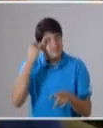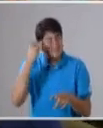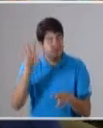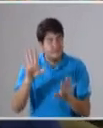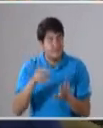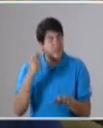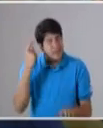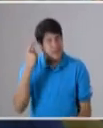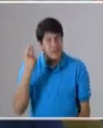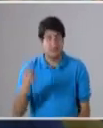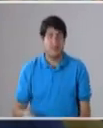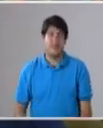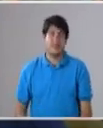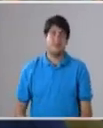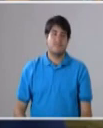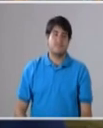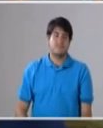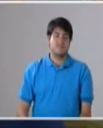idea.